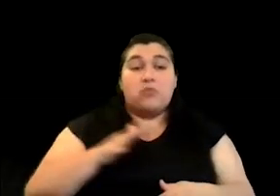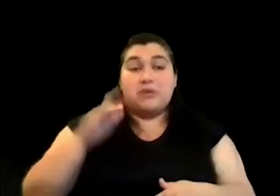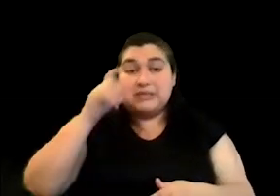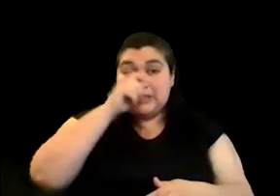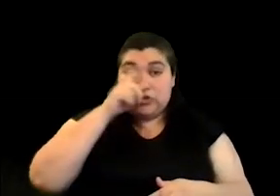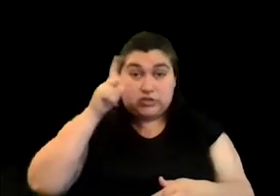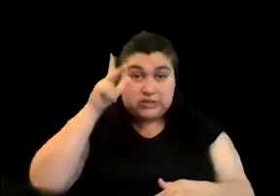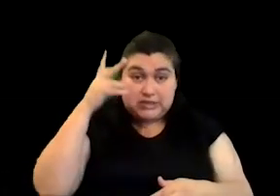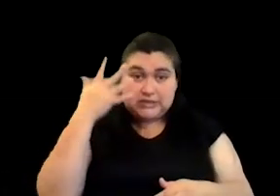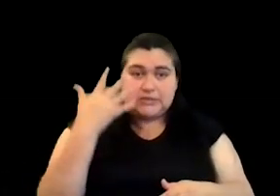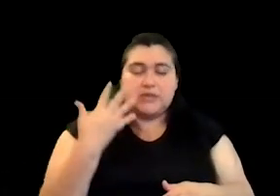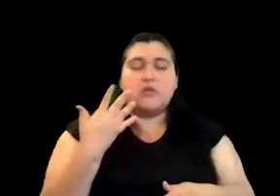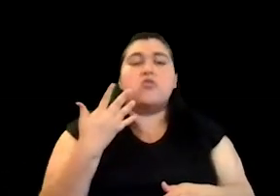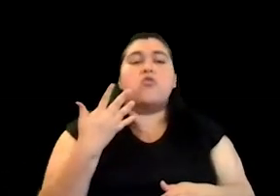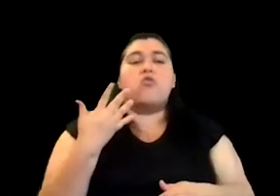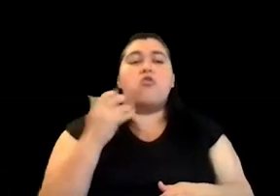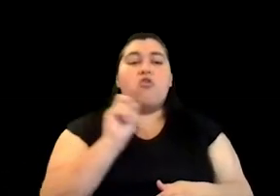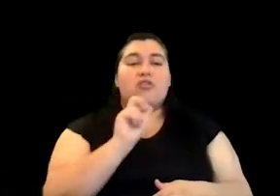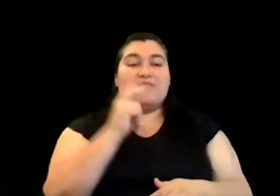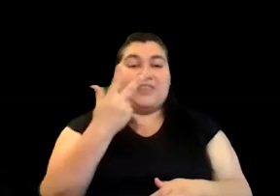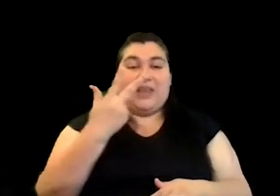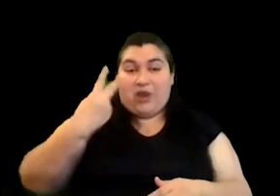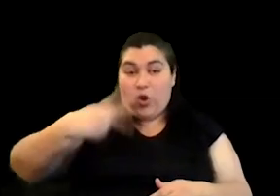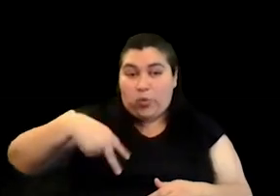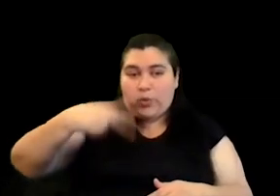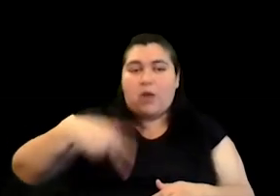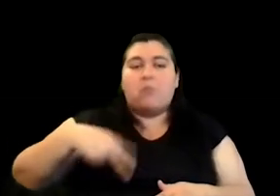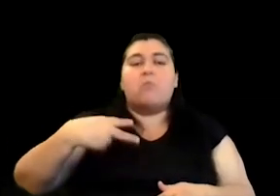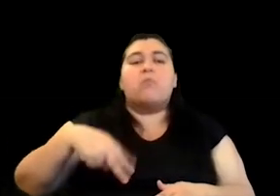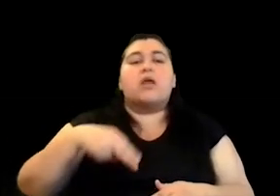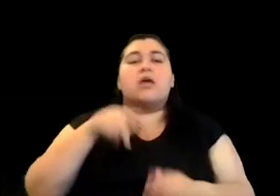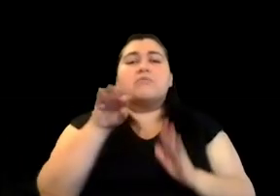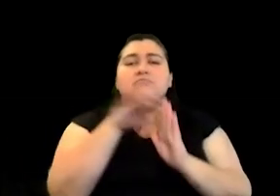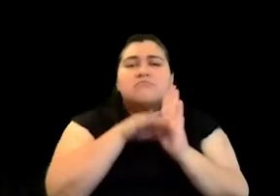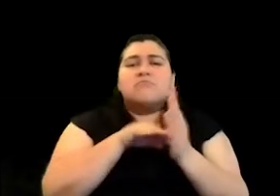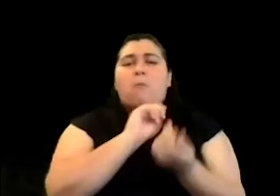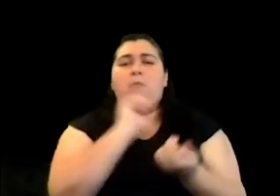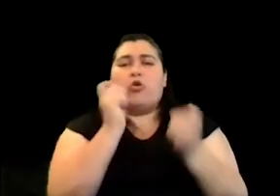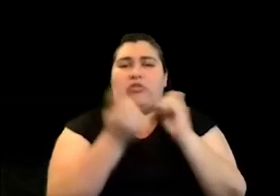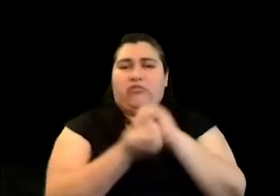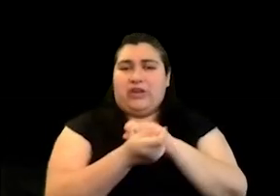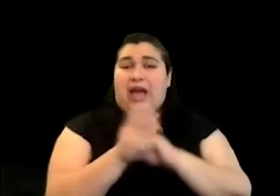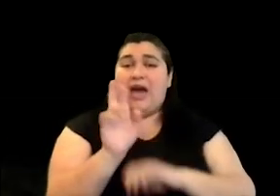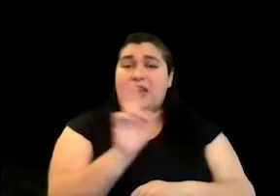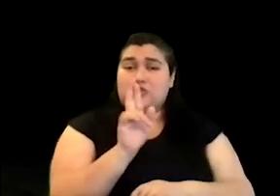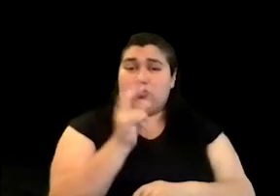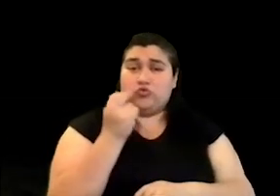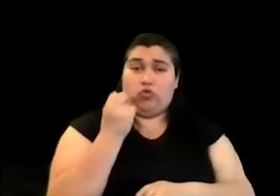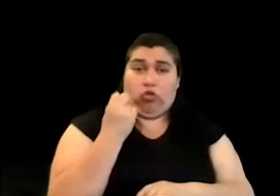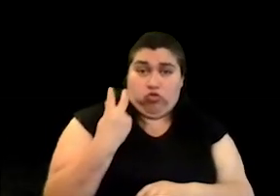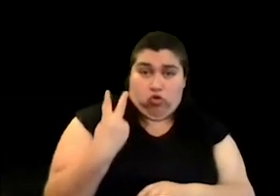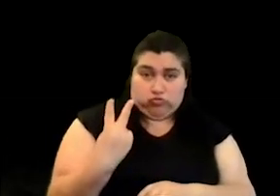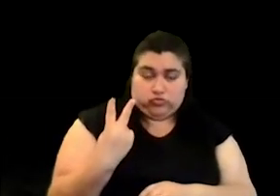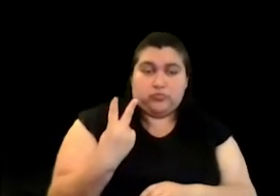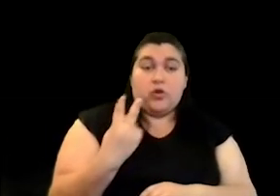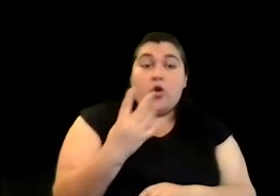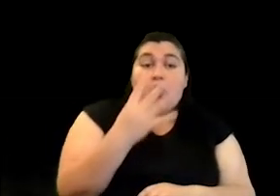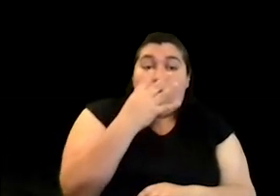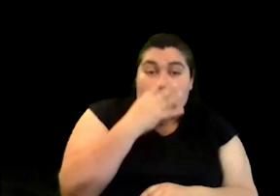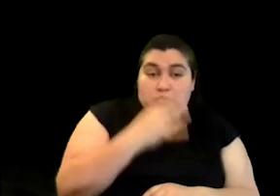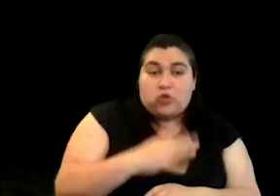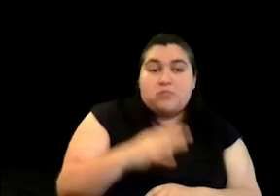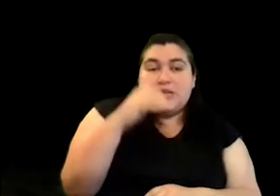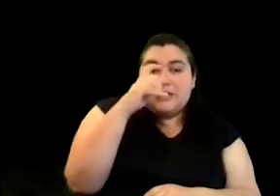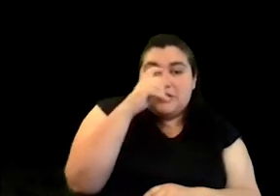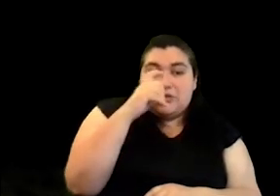5785 del 3 de noviembre modifica dos resoluciones que son la 4290,